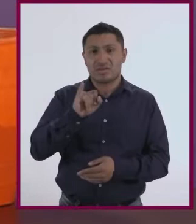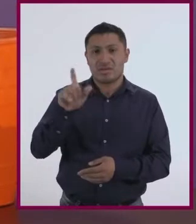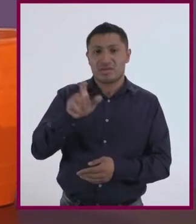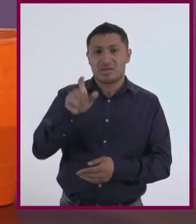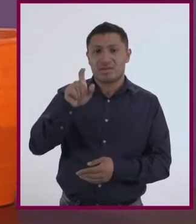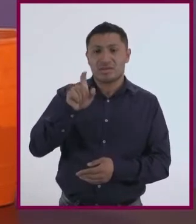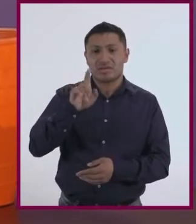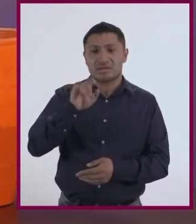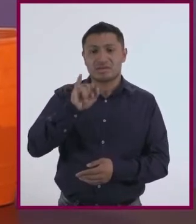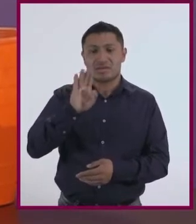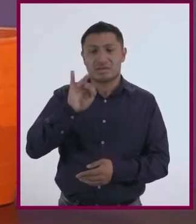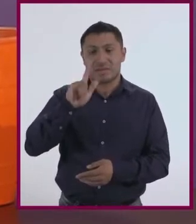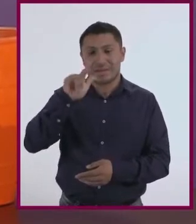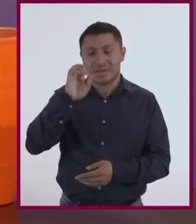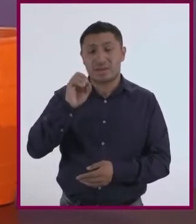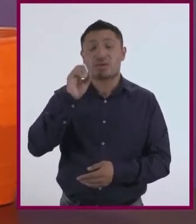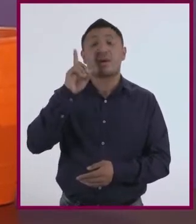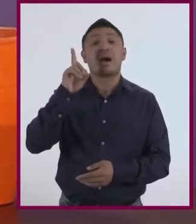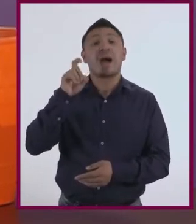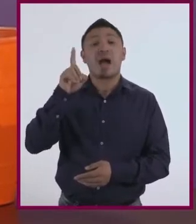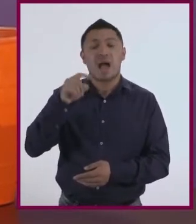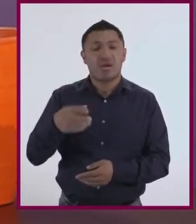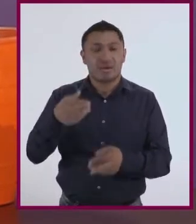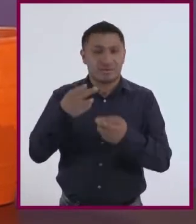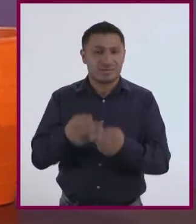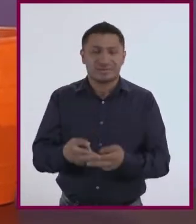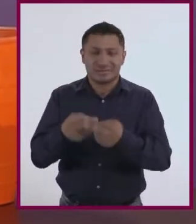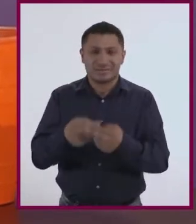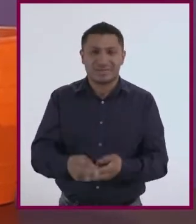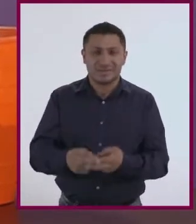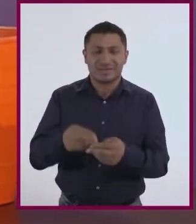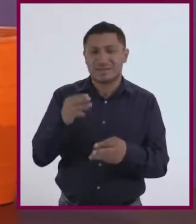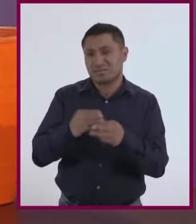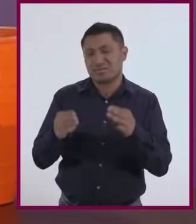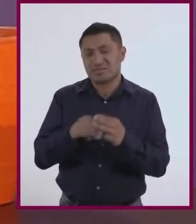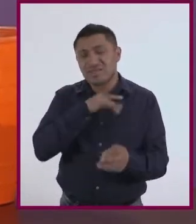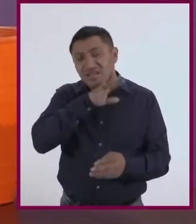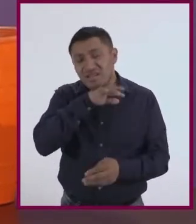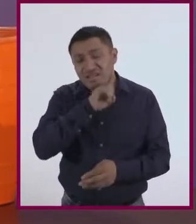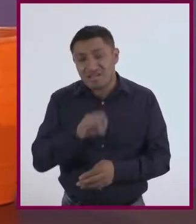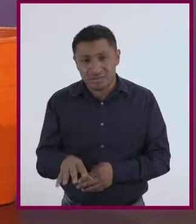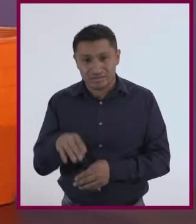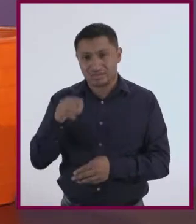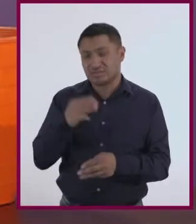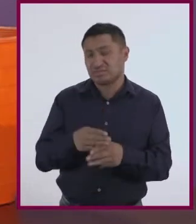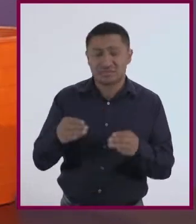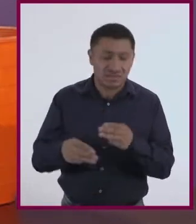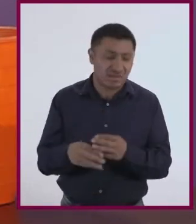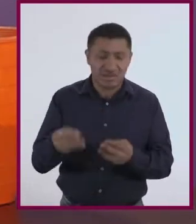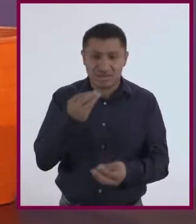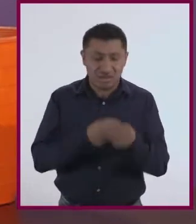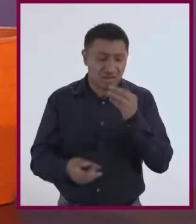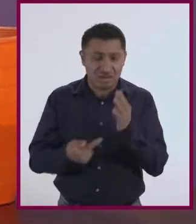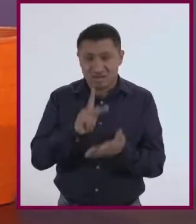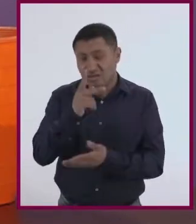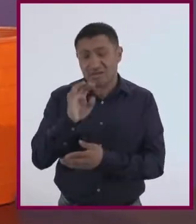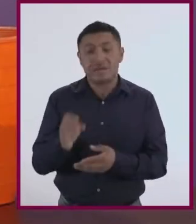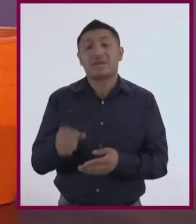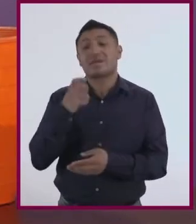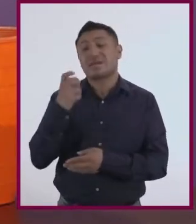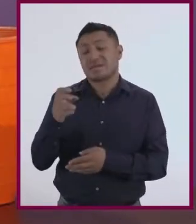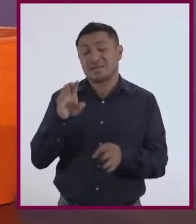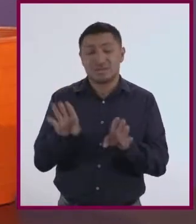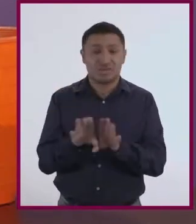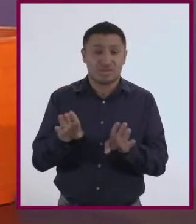lixiviado? Lixiviado se le llama al líquido que resulta de la descomposición de materiales. Cuando se trata de materia orgánica o composta, el lixiviado es un